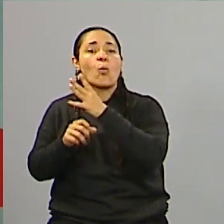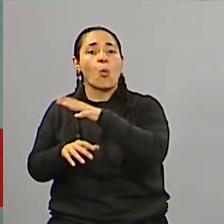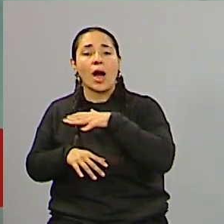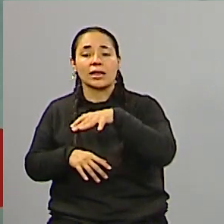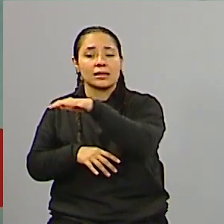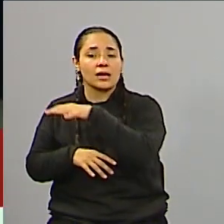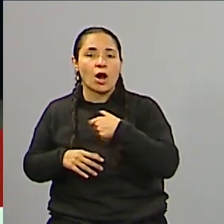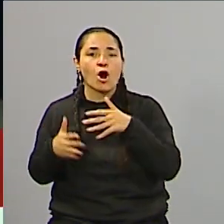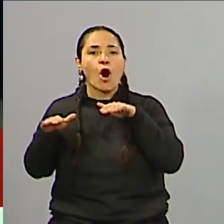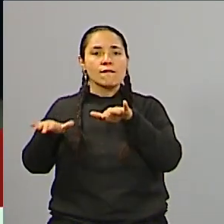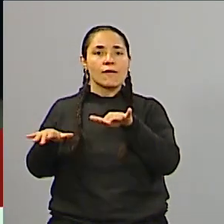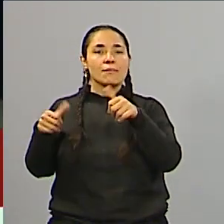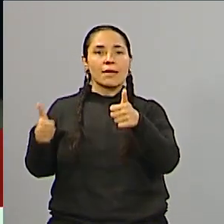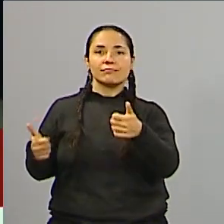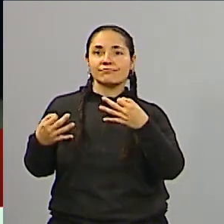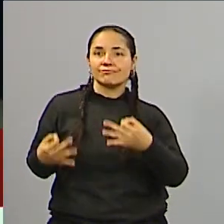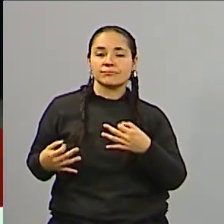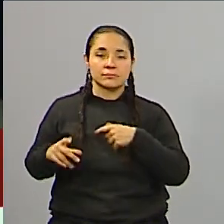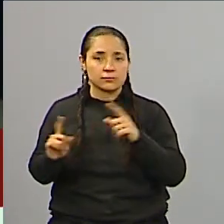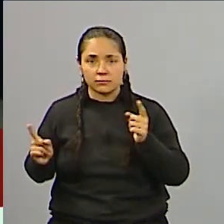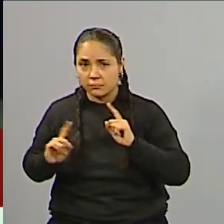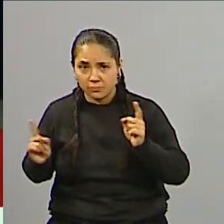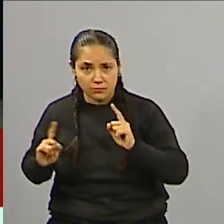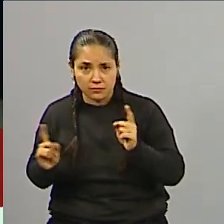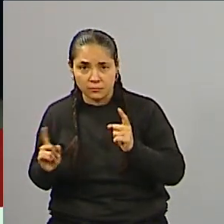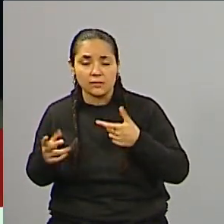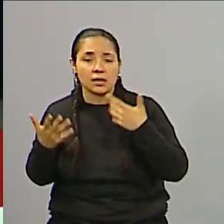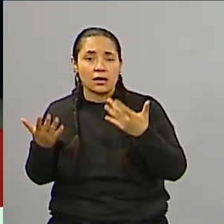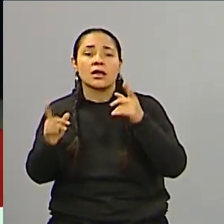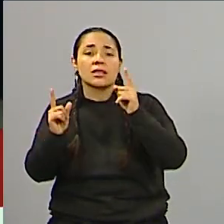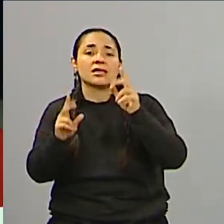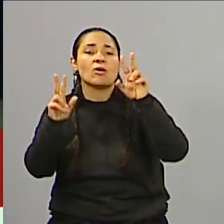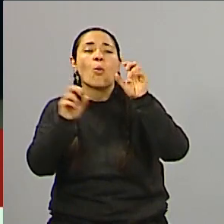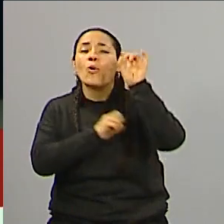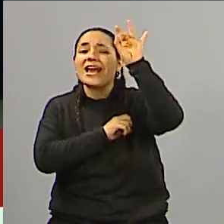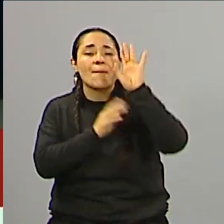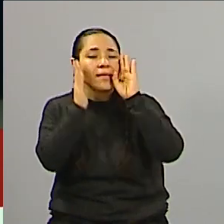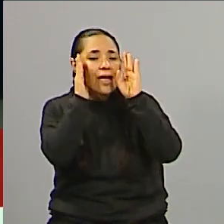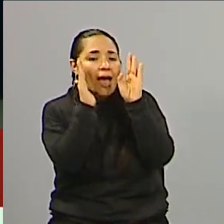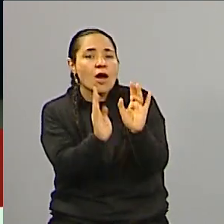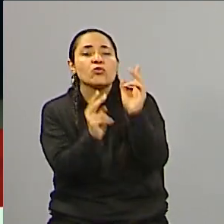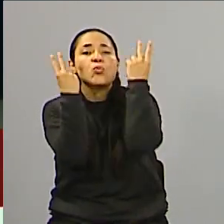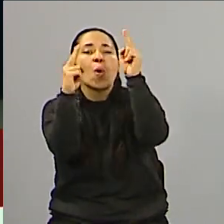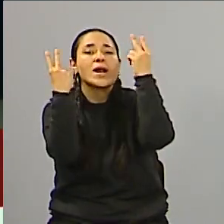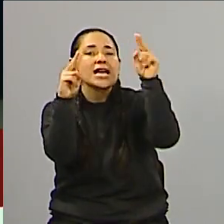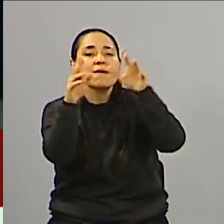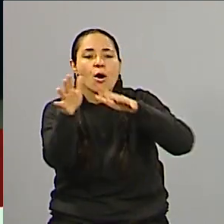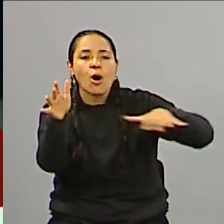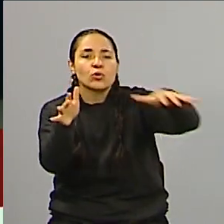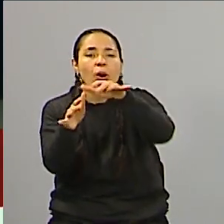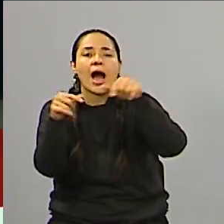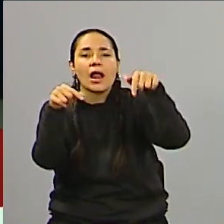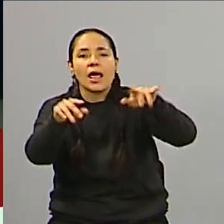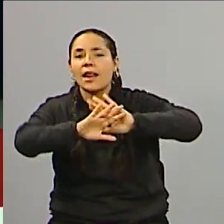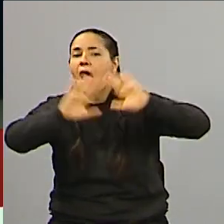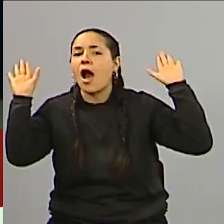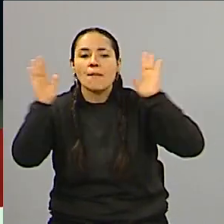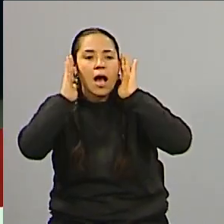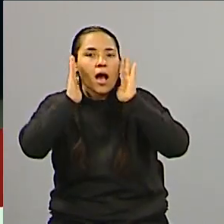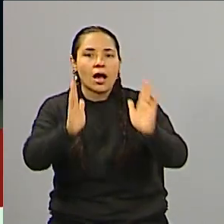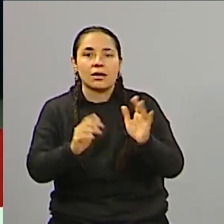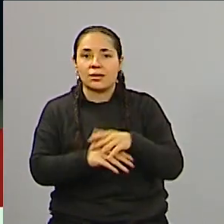no lo encandiló. Siguió con la misma postura, con las mismas leyes. Es más, las leyes provinciales las hizo nacionales. Entonces